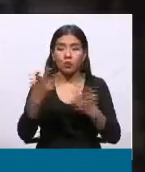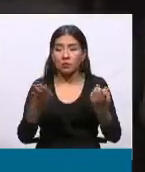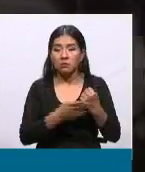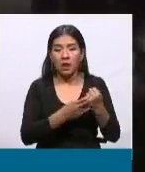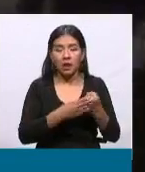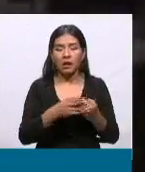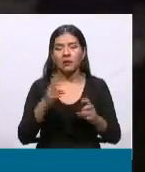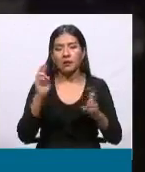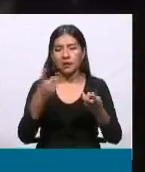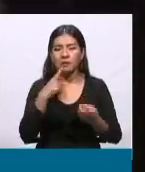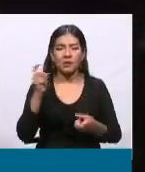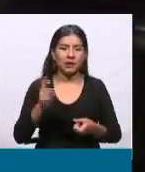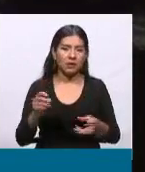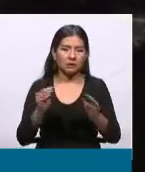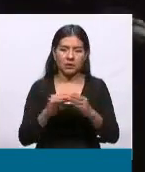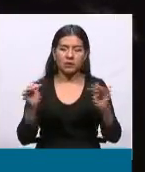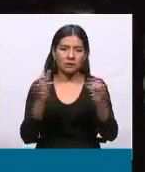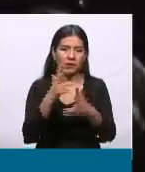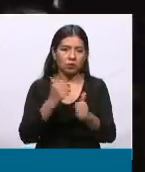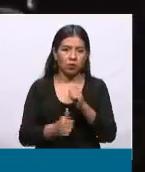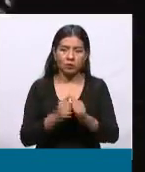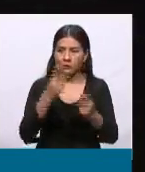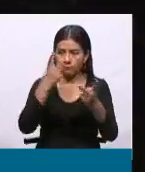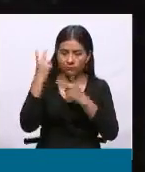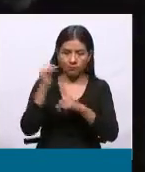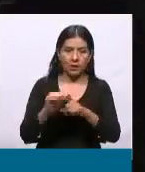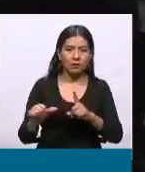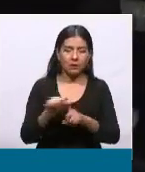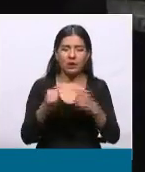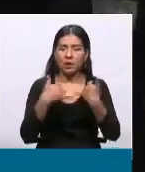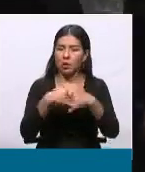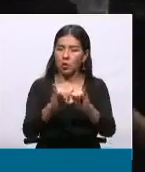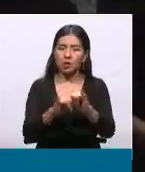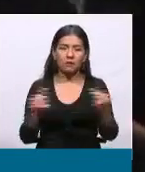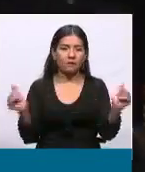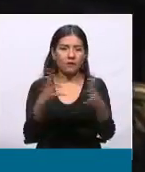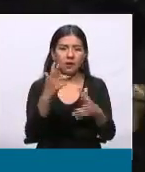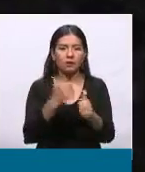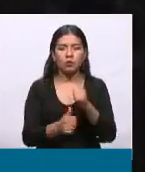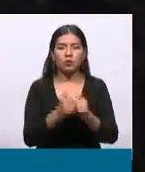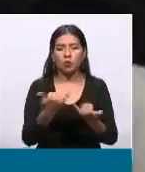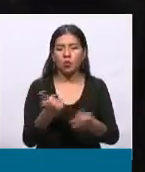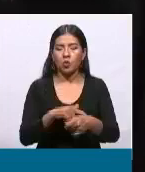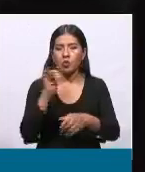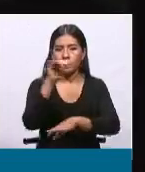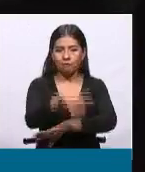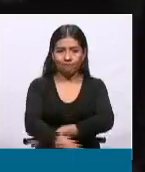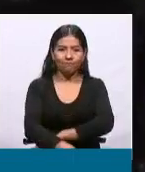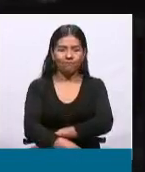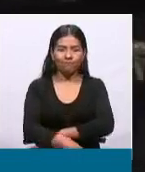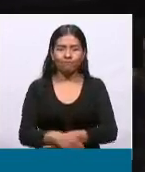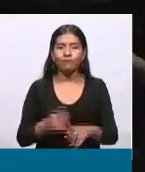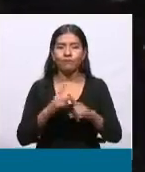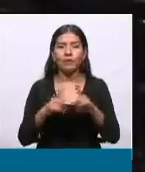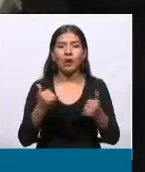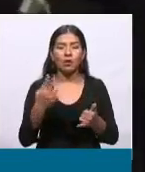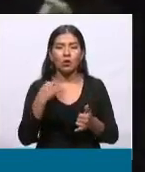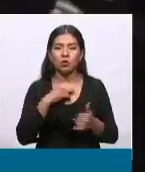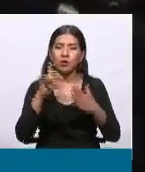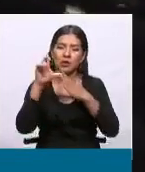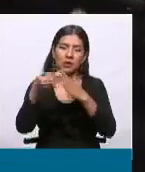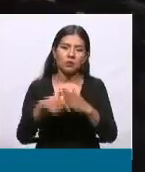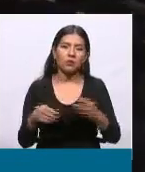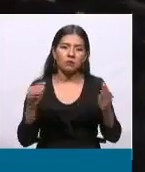entonces a raíz de esto los enfrentamientos. Es el panorama, continúa el enfrentamiento a esta hora de la noche. Nosotros vamos a